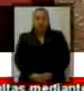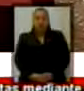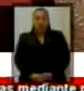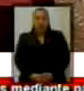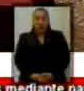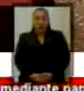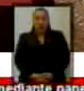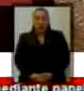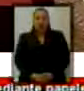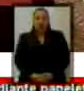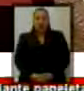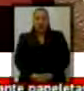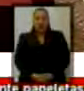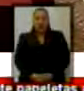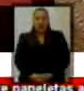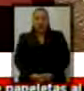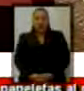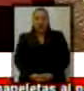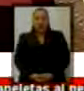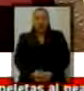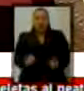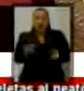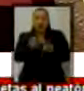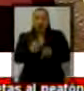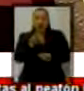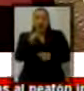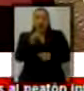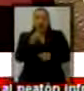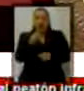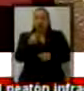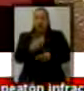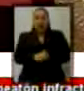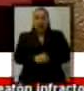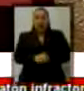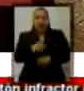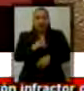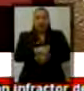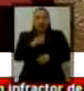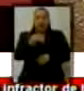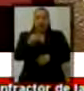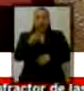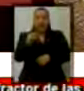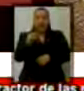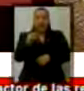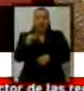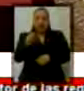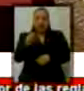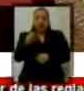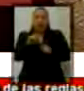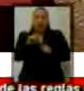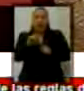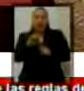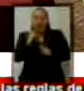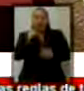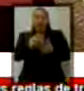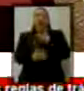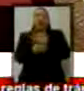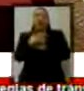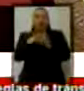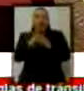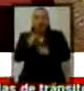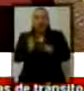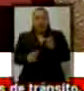Buenos días, doctora Rosario Sassieta, congresista de la República, doctor Mariano Querol. Muy buenos días a todos los